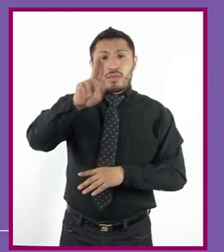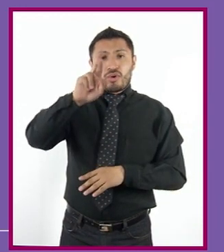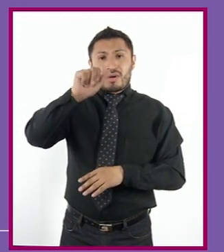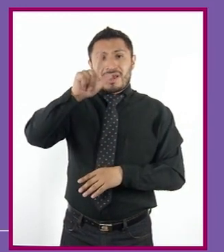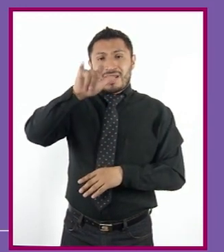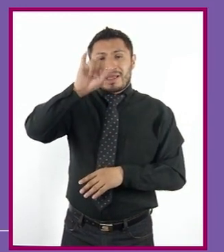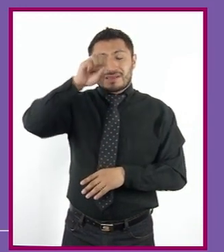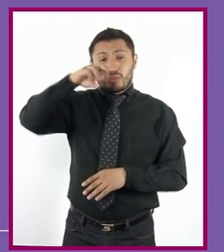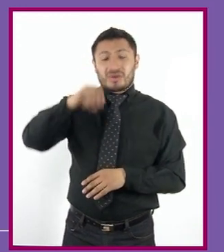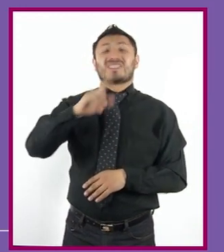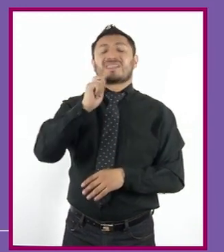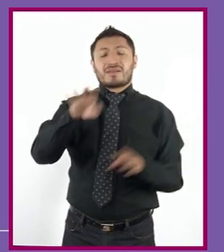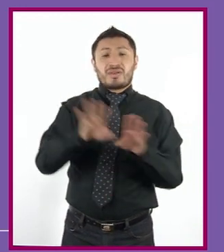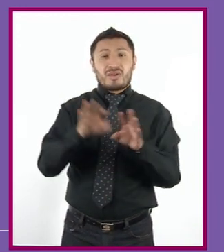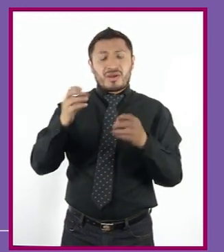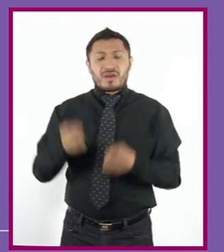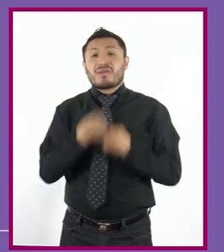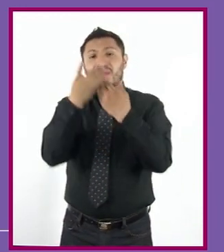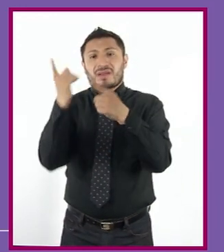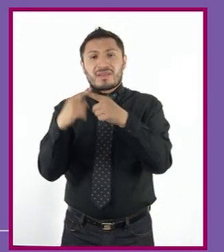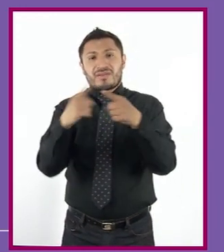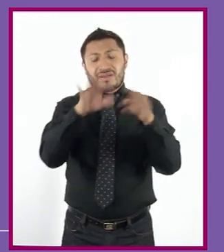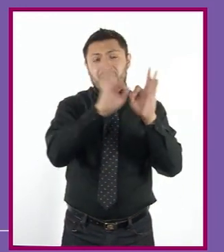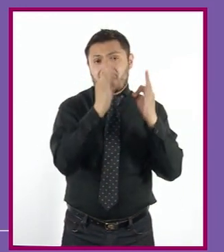de las diferentes formas de pensar y opinar.